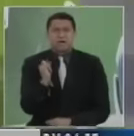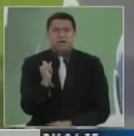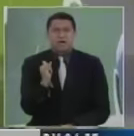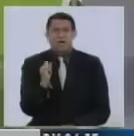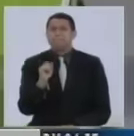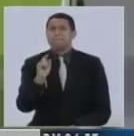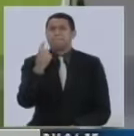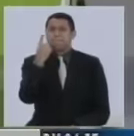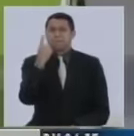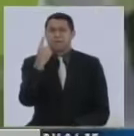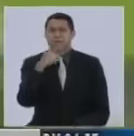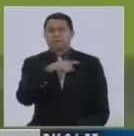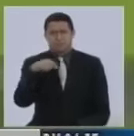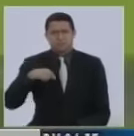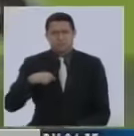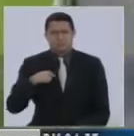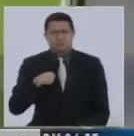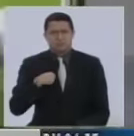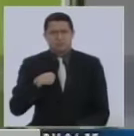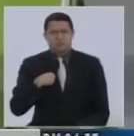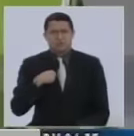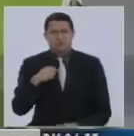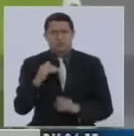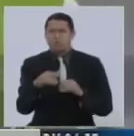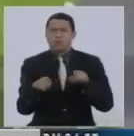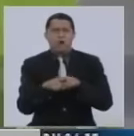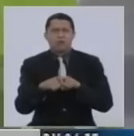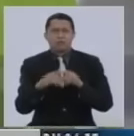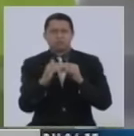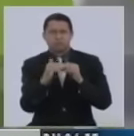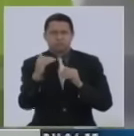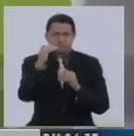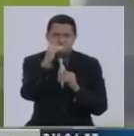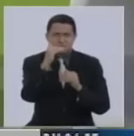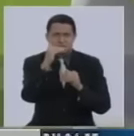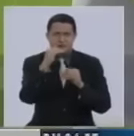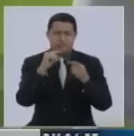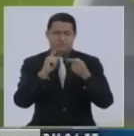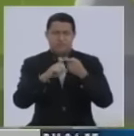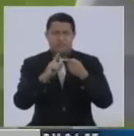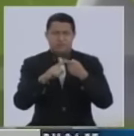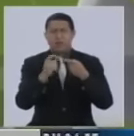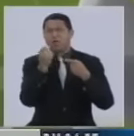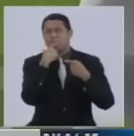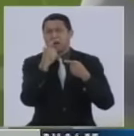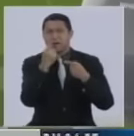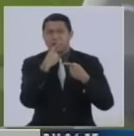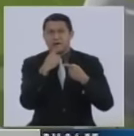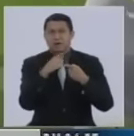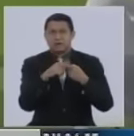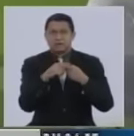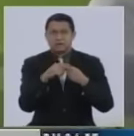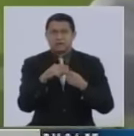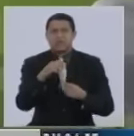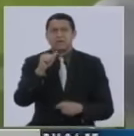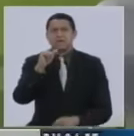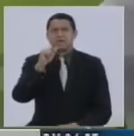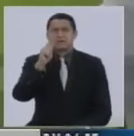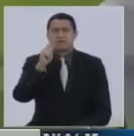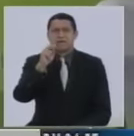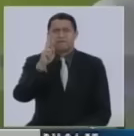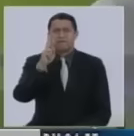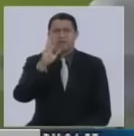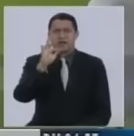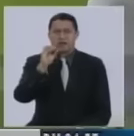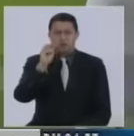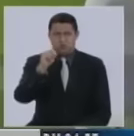primera línea que Nosotros llamamos es como si vamos subiendo un escalón la el primer escalón son fármacos que se llaman interferón que hay tres tipos de